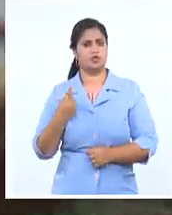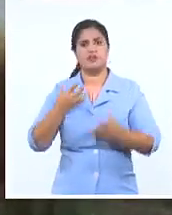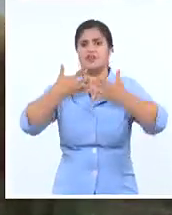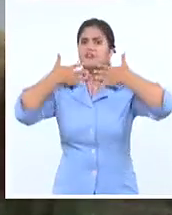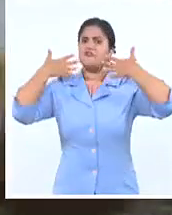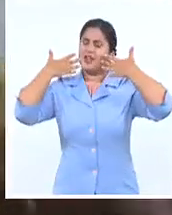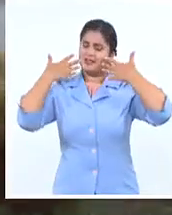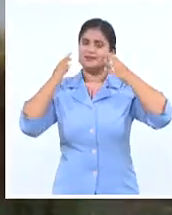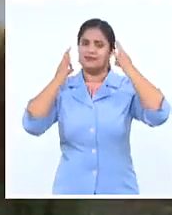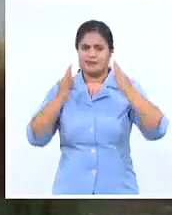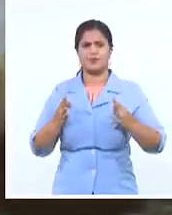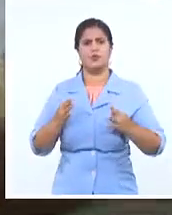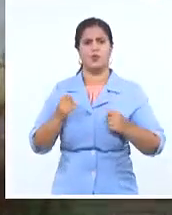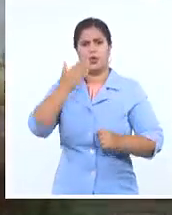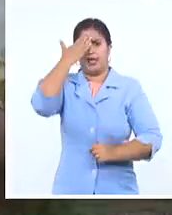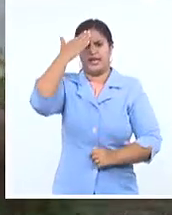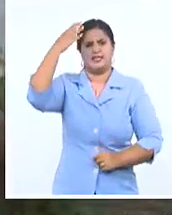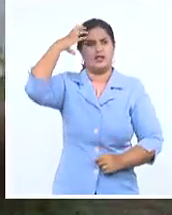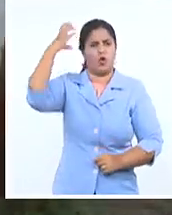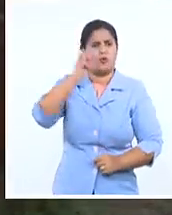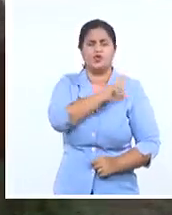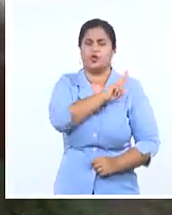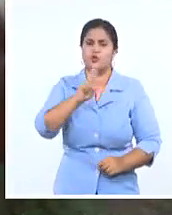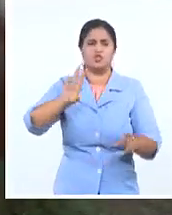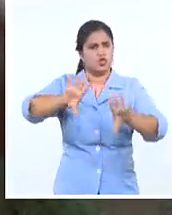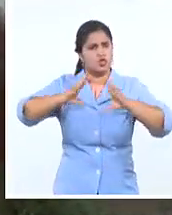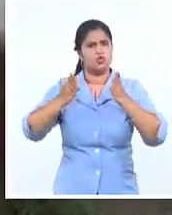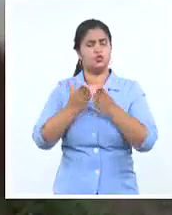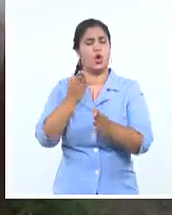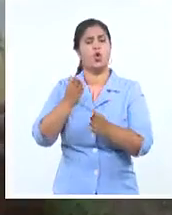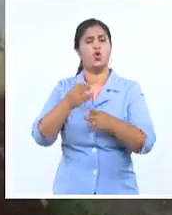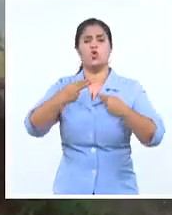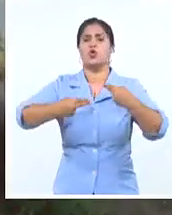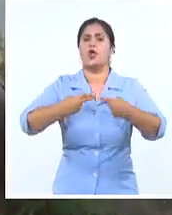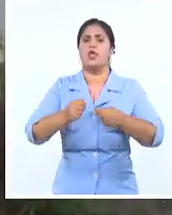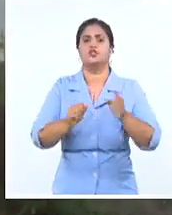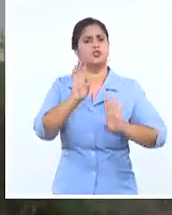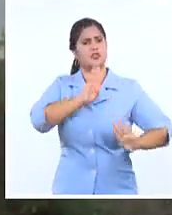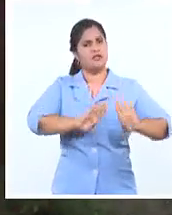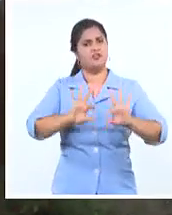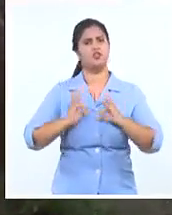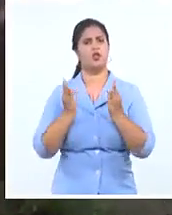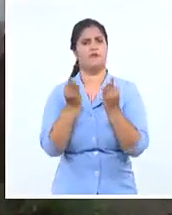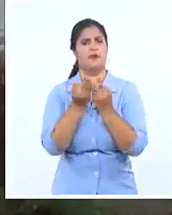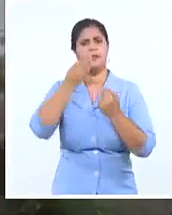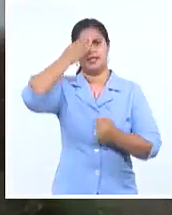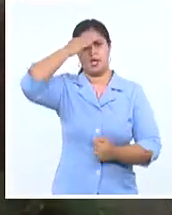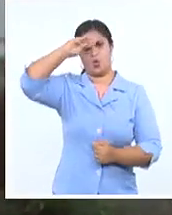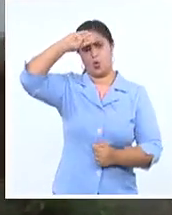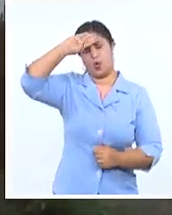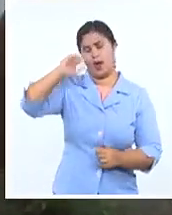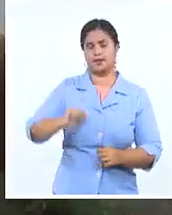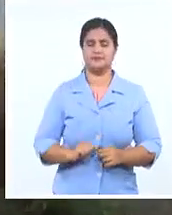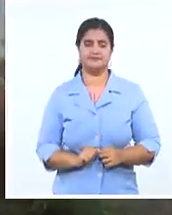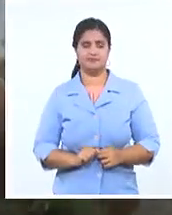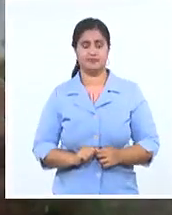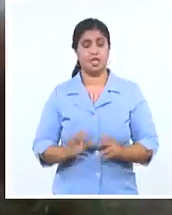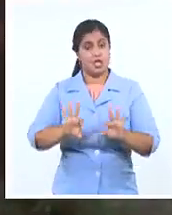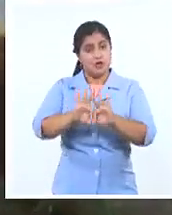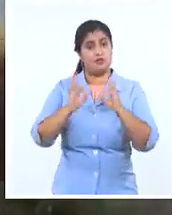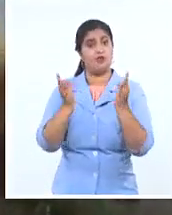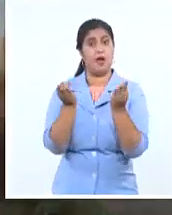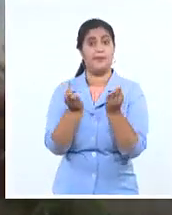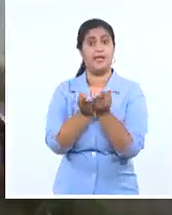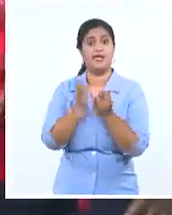en defensa de sus hijos, de sus hijas, en defensa de la familia cubana, una familia que es por